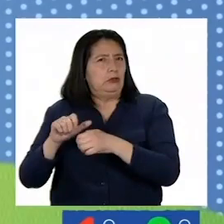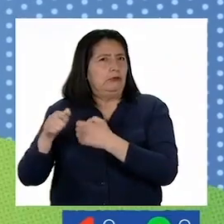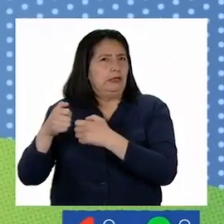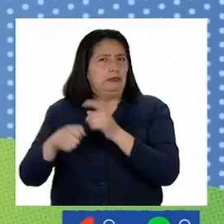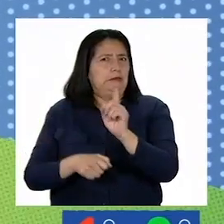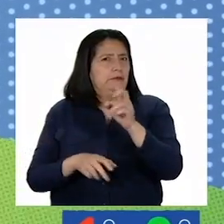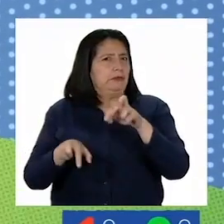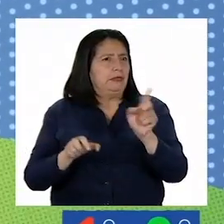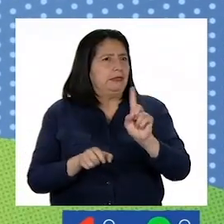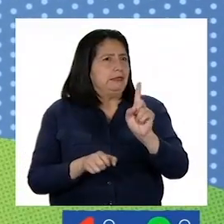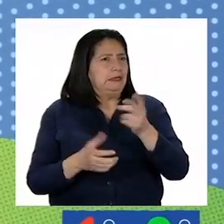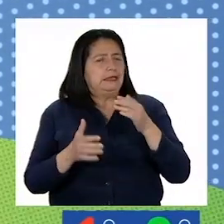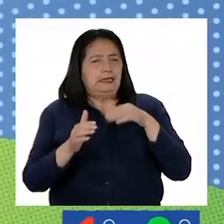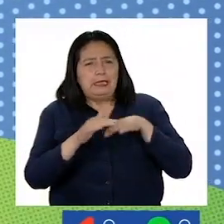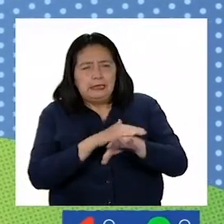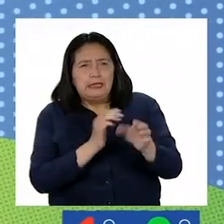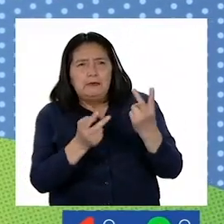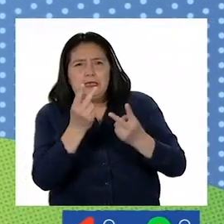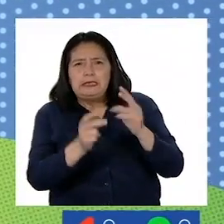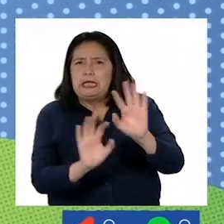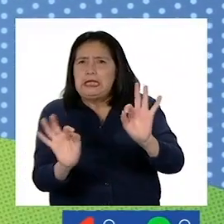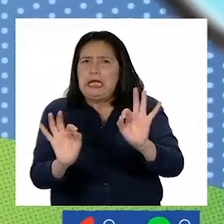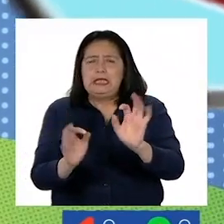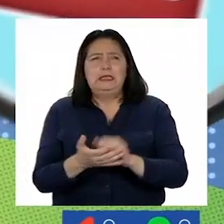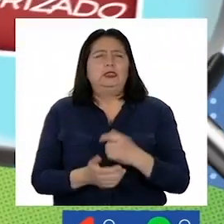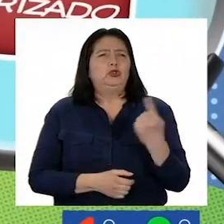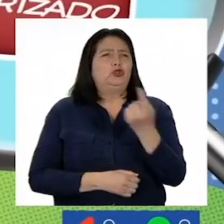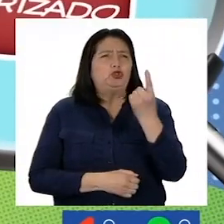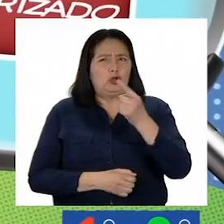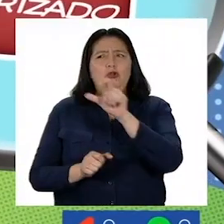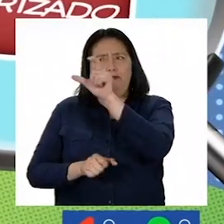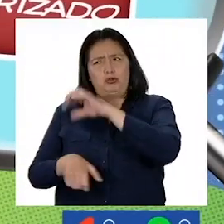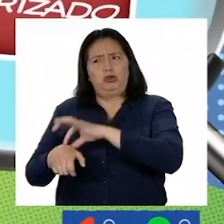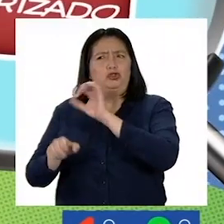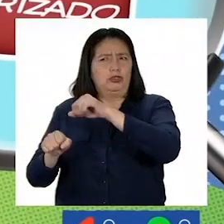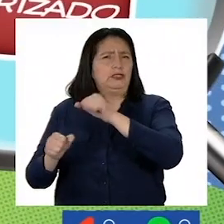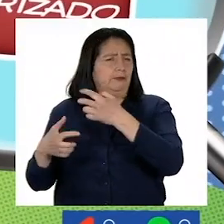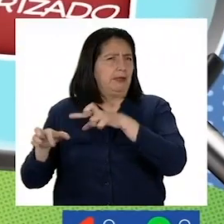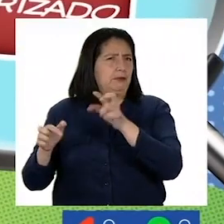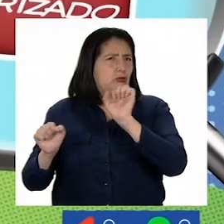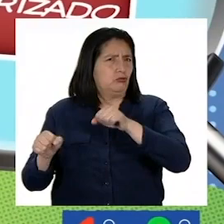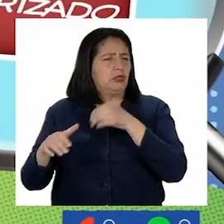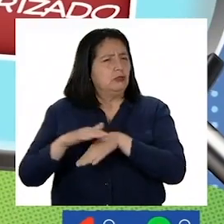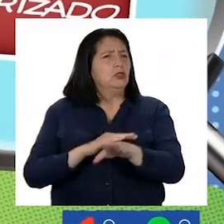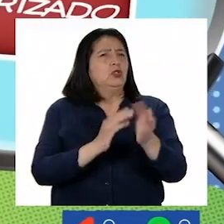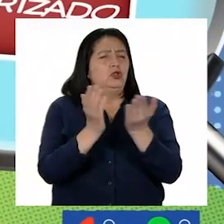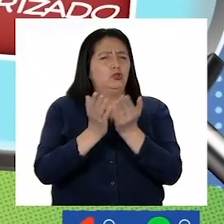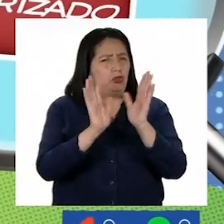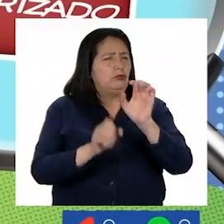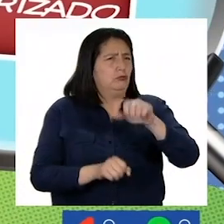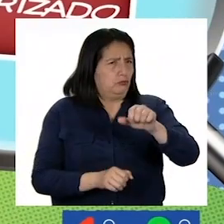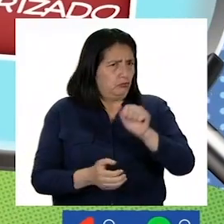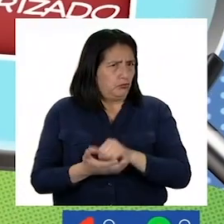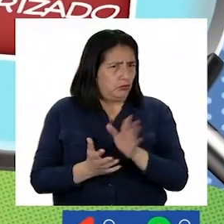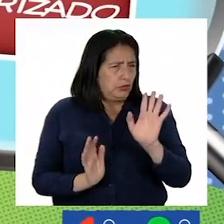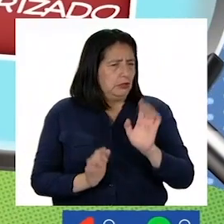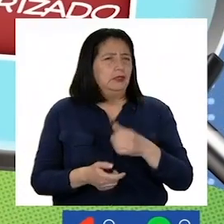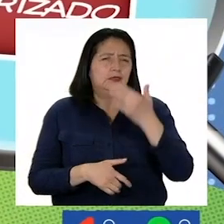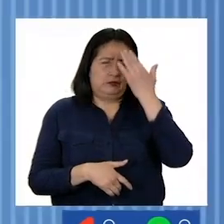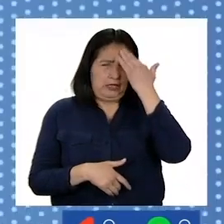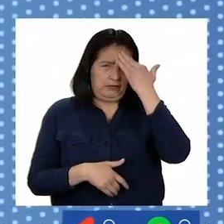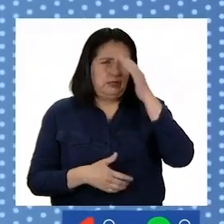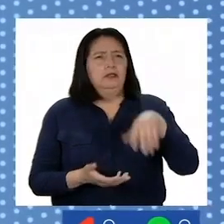no permitía que nadie lo visite. Solo personal autorizado, es decir, los alumnos calificados en esta